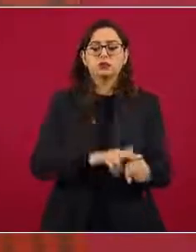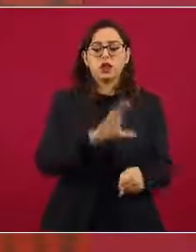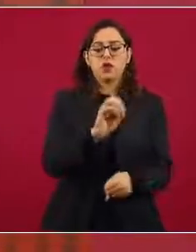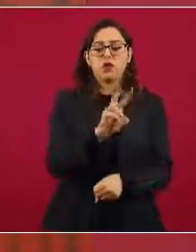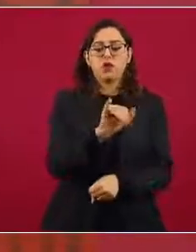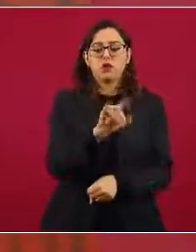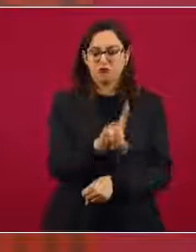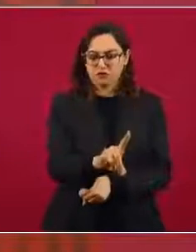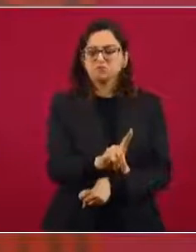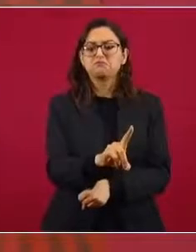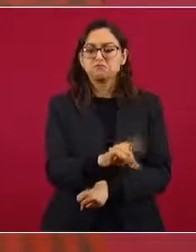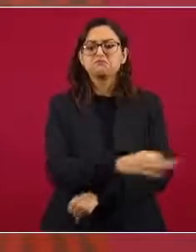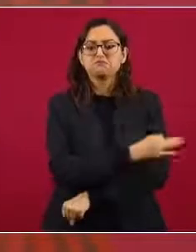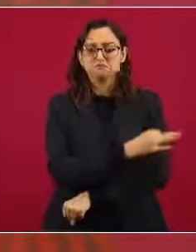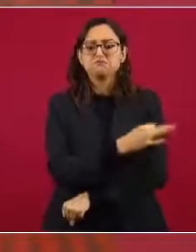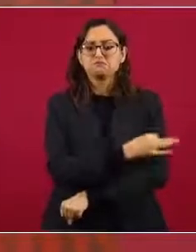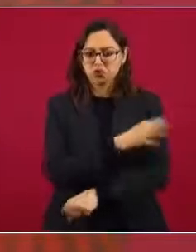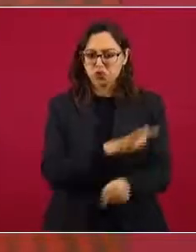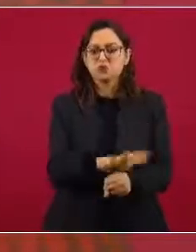porque